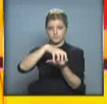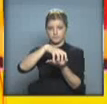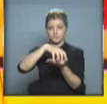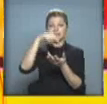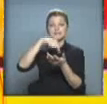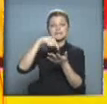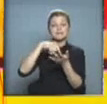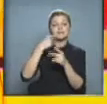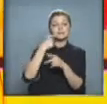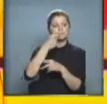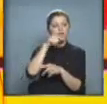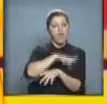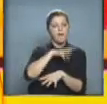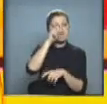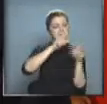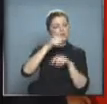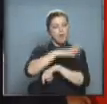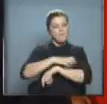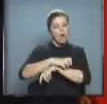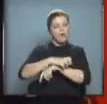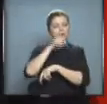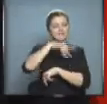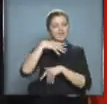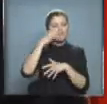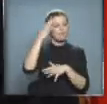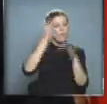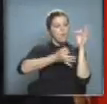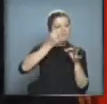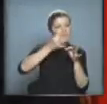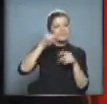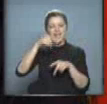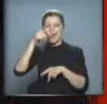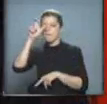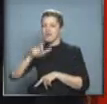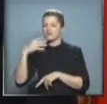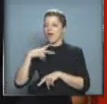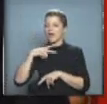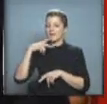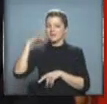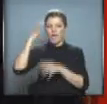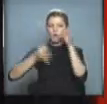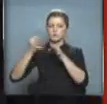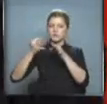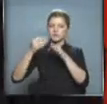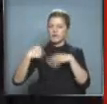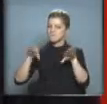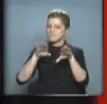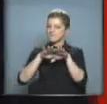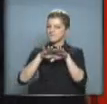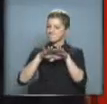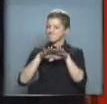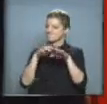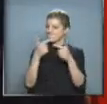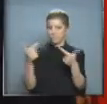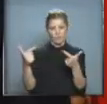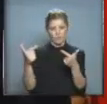permite que los pobres puedan tener justicia y tengan la misma justicia que la gente con más plata. Y eso es lo que se luchó desde